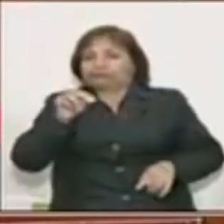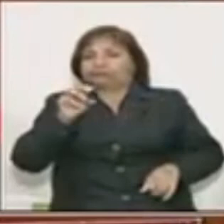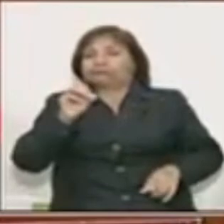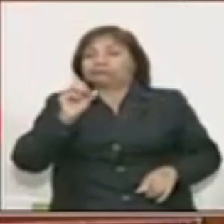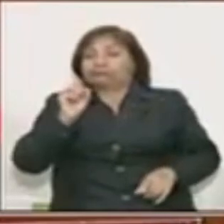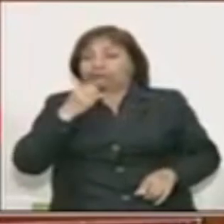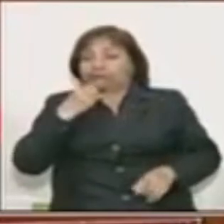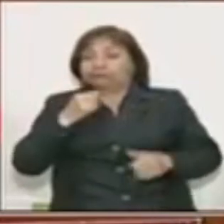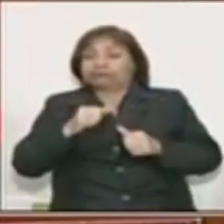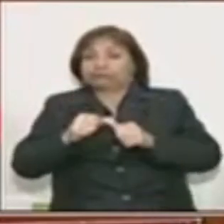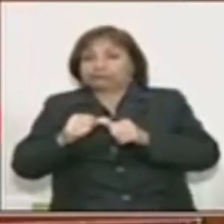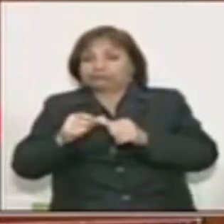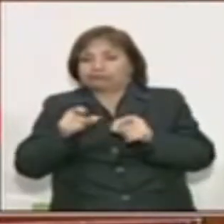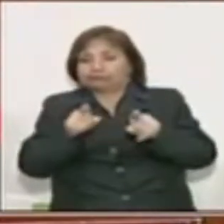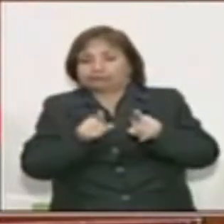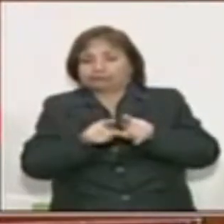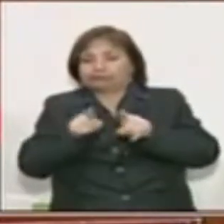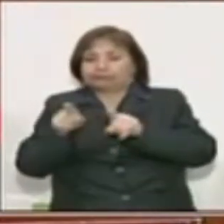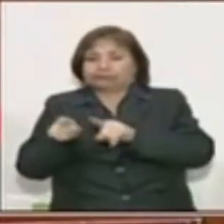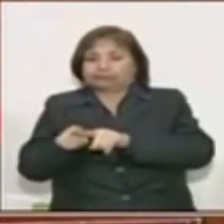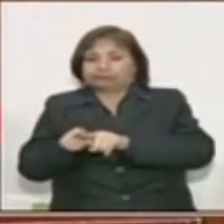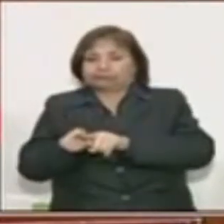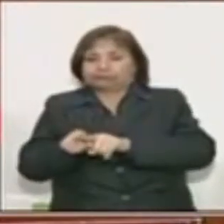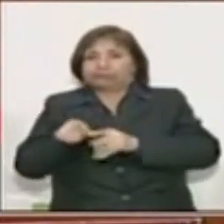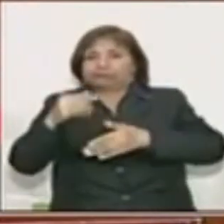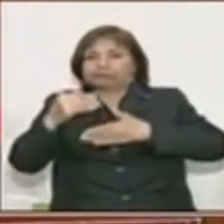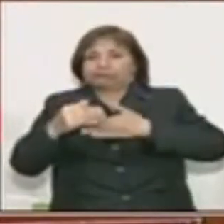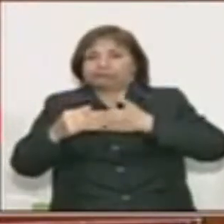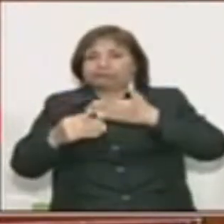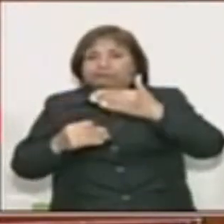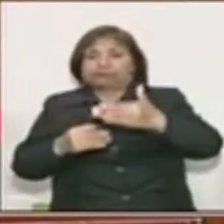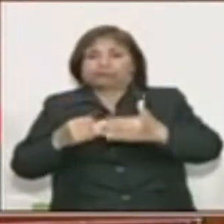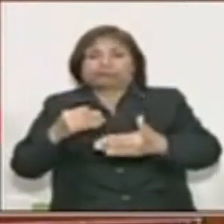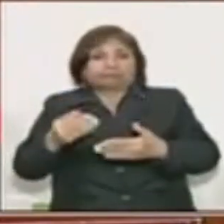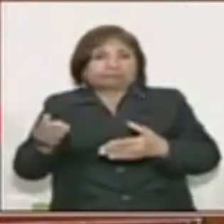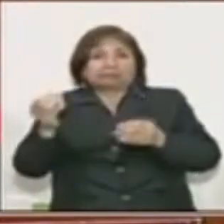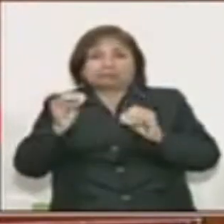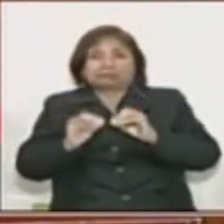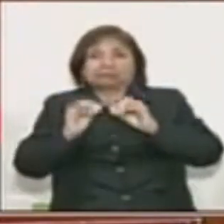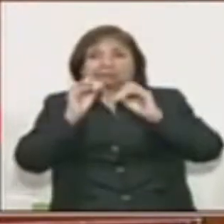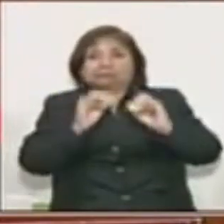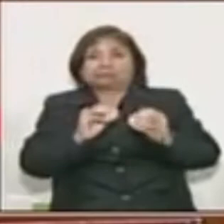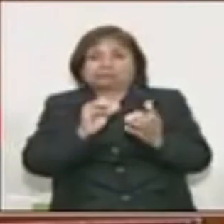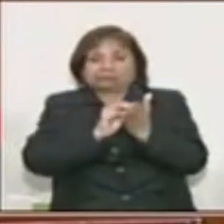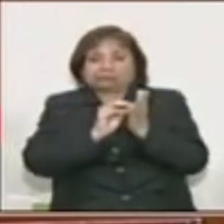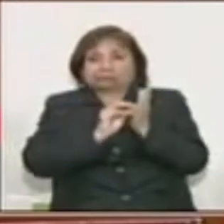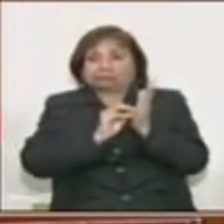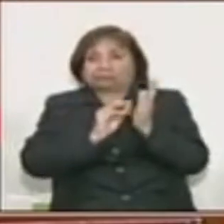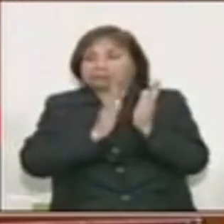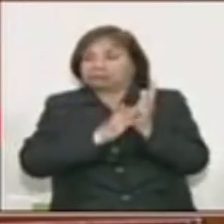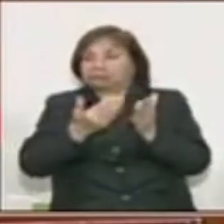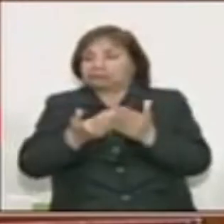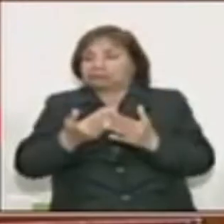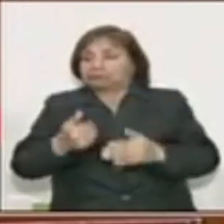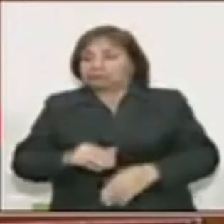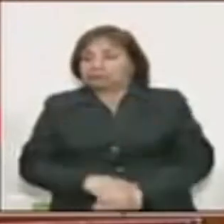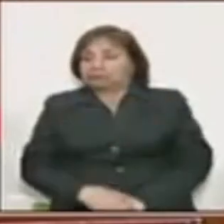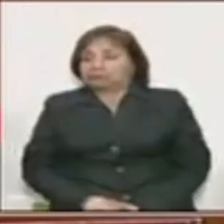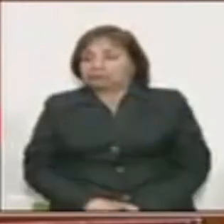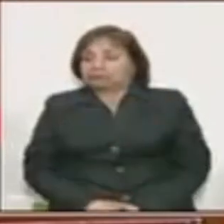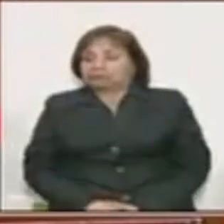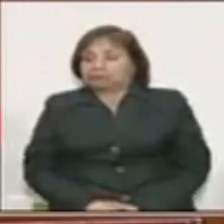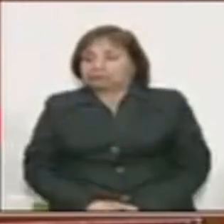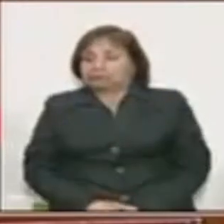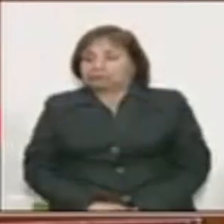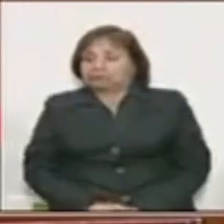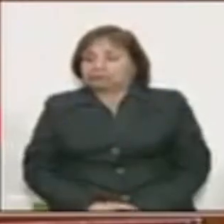Durante la mañana, el mandatario ejerció su derecho a la defensa por un tiempo estimado de 1 hora, asegurando que un proceso